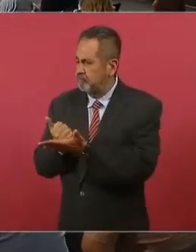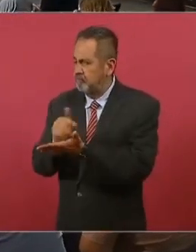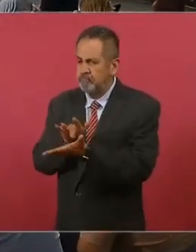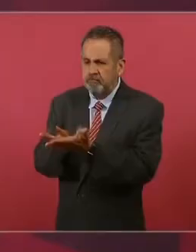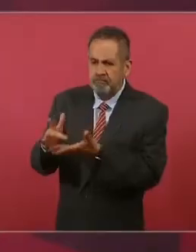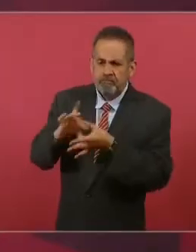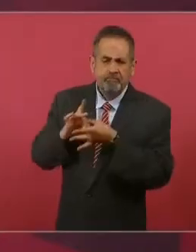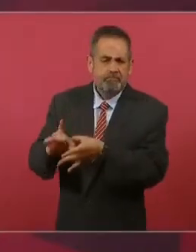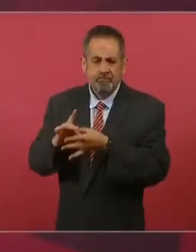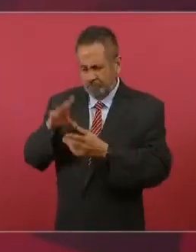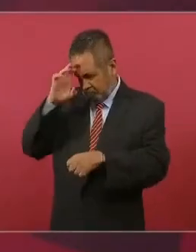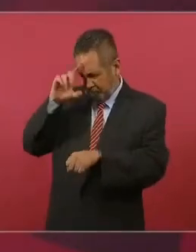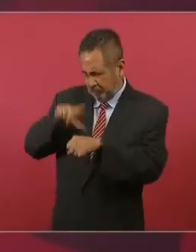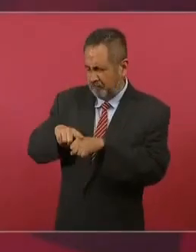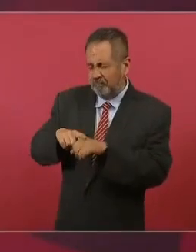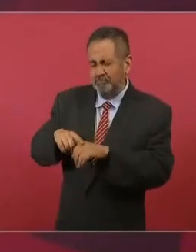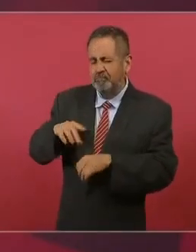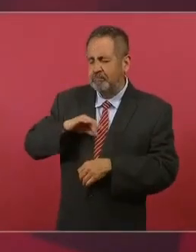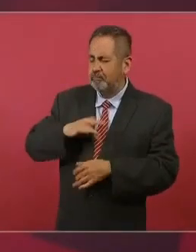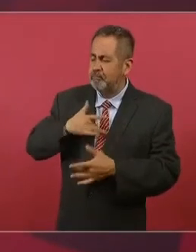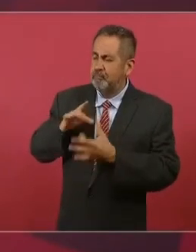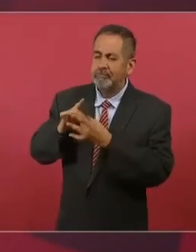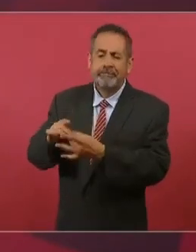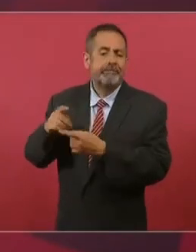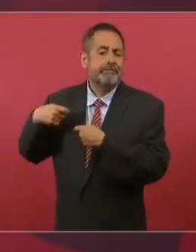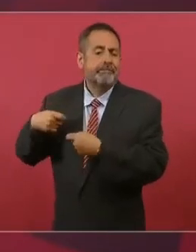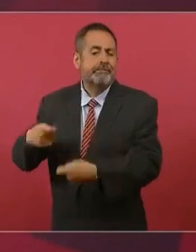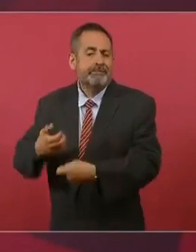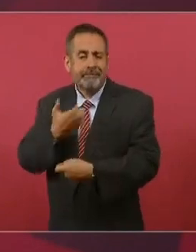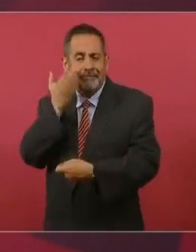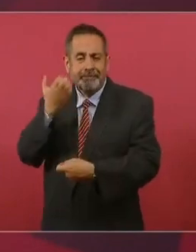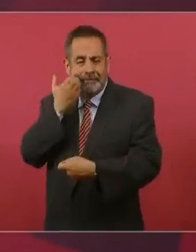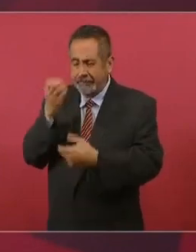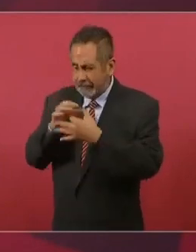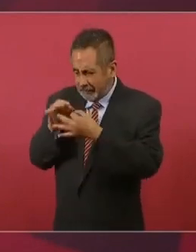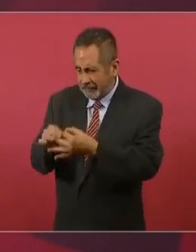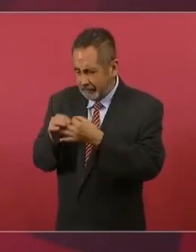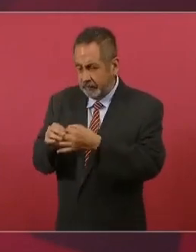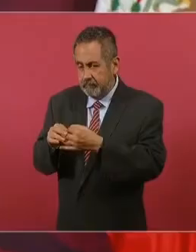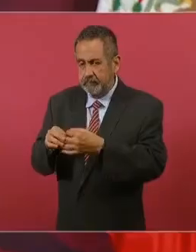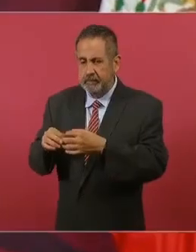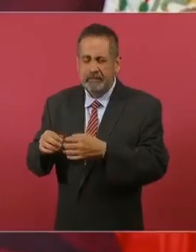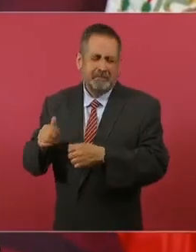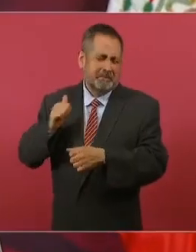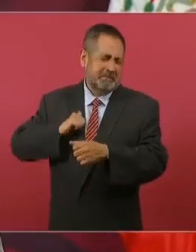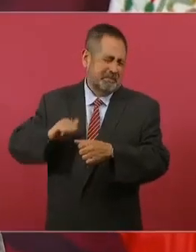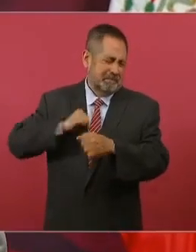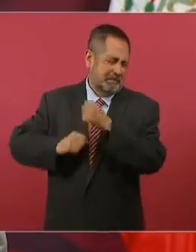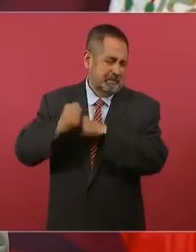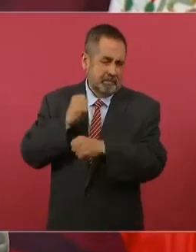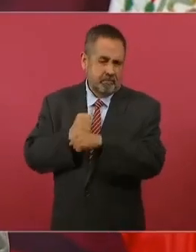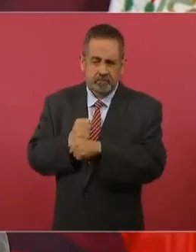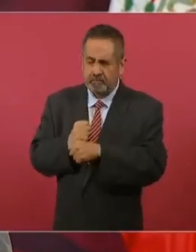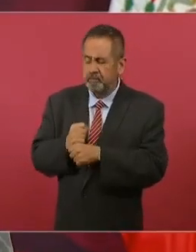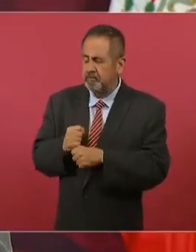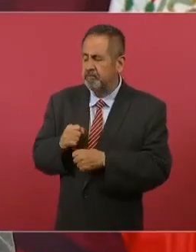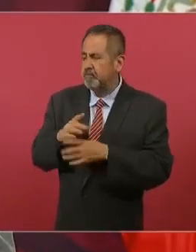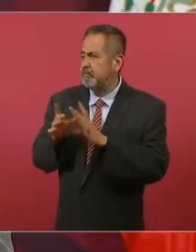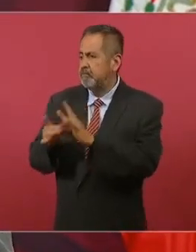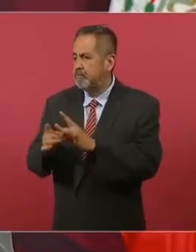es por esos valores culturales que vienen de lejos que